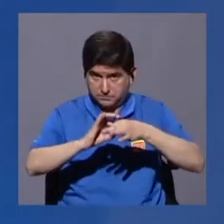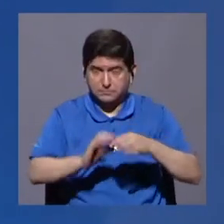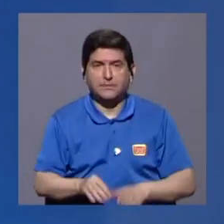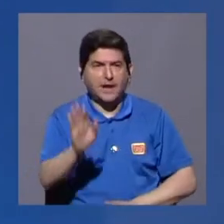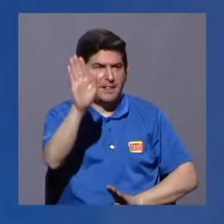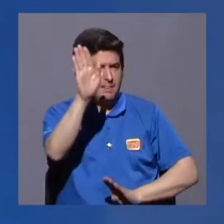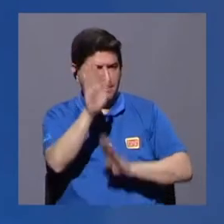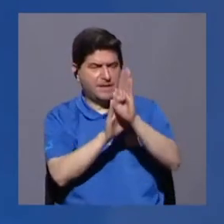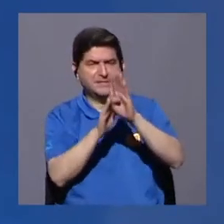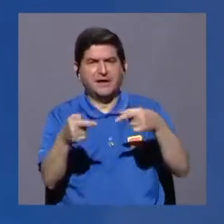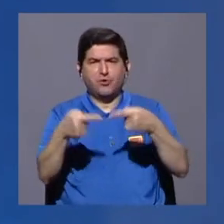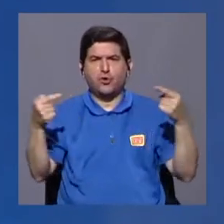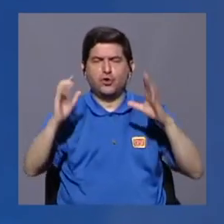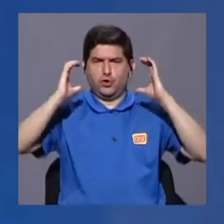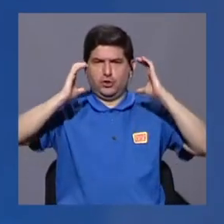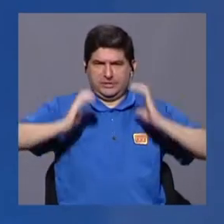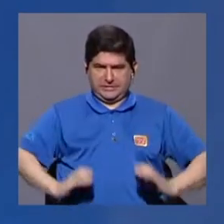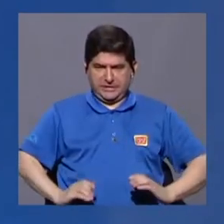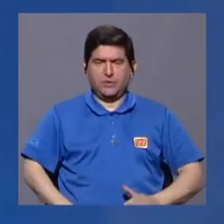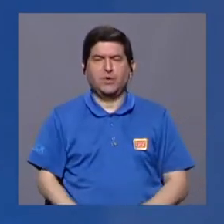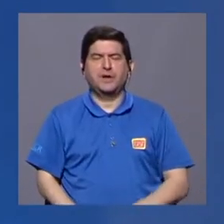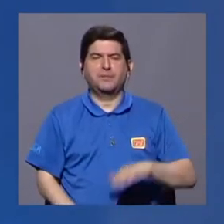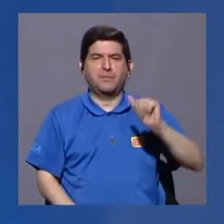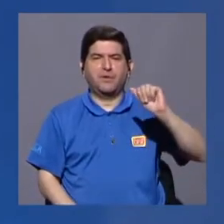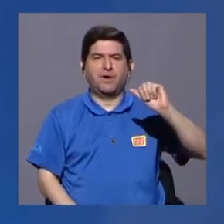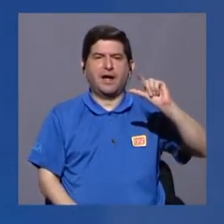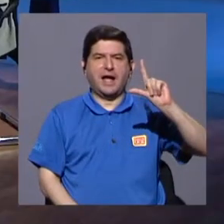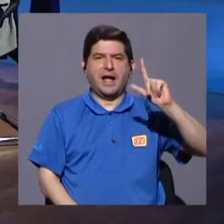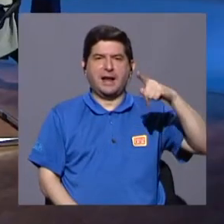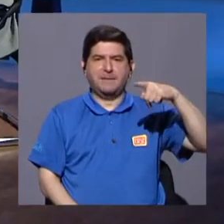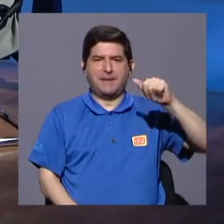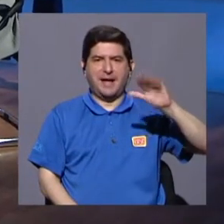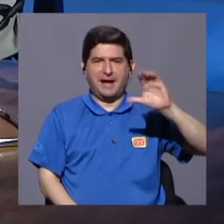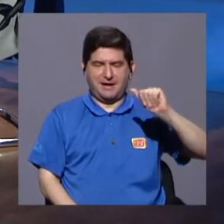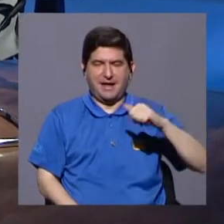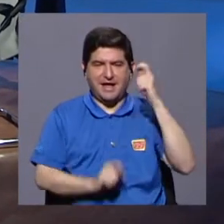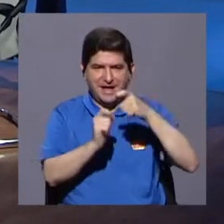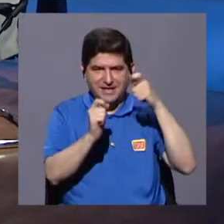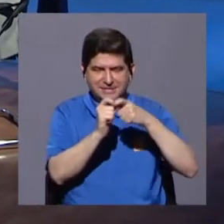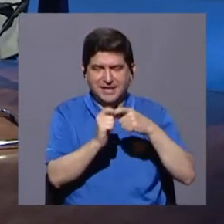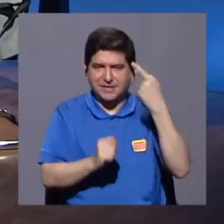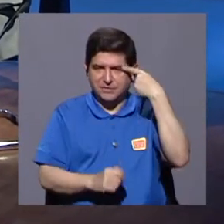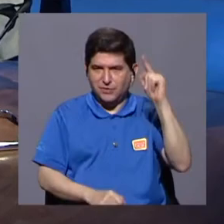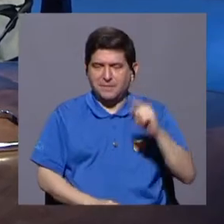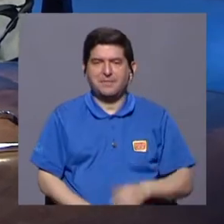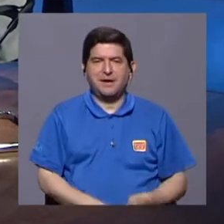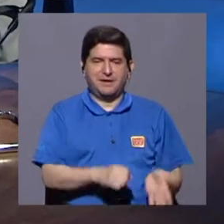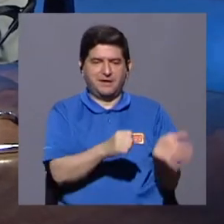desarrollo de anticuerpos en alpaca que son específicos para sharp